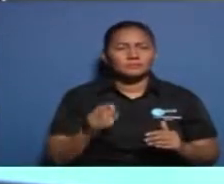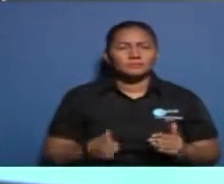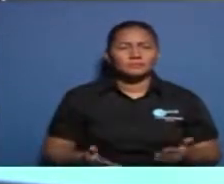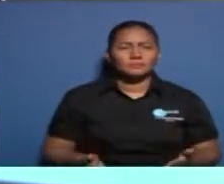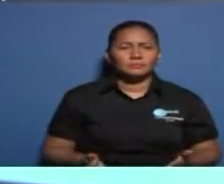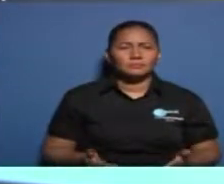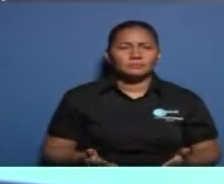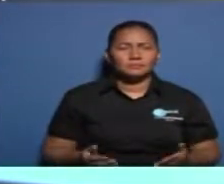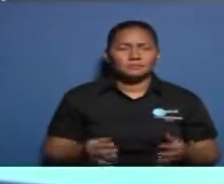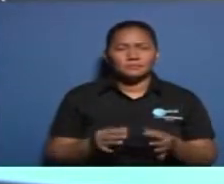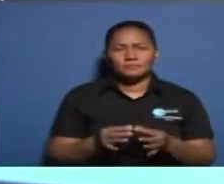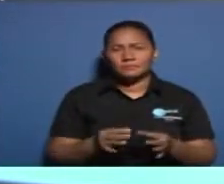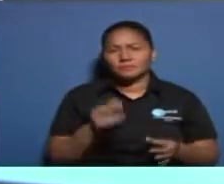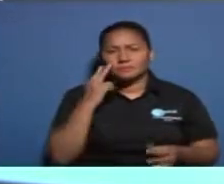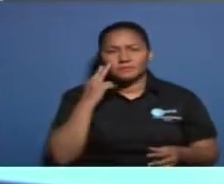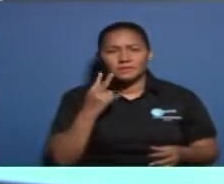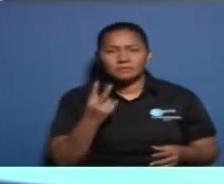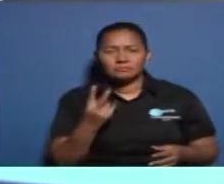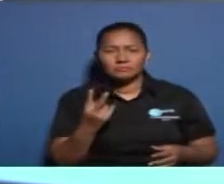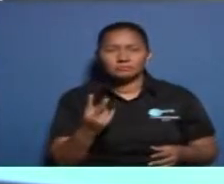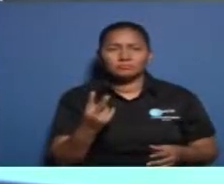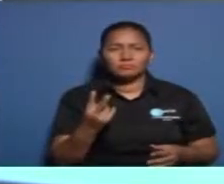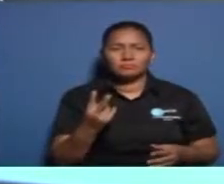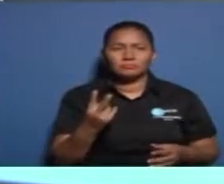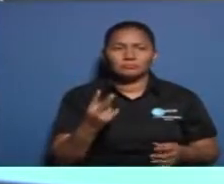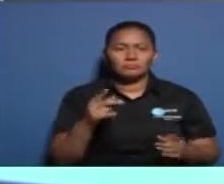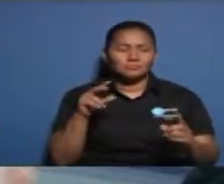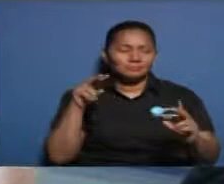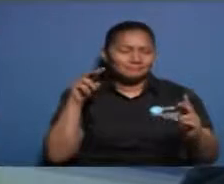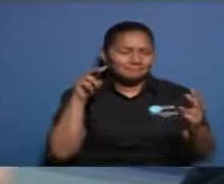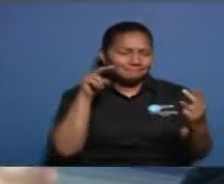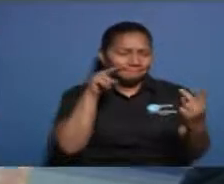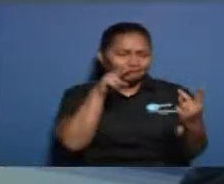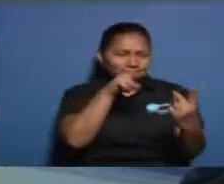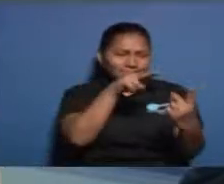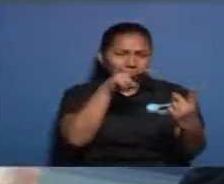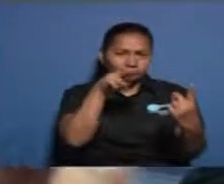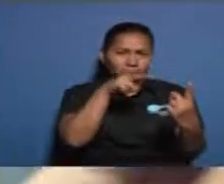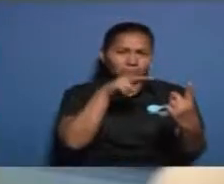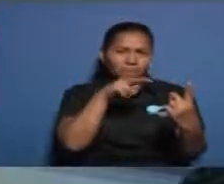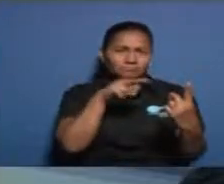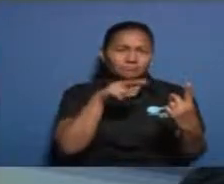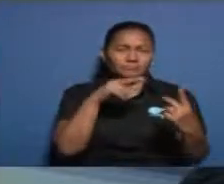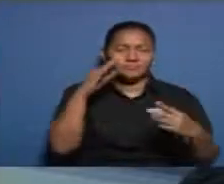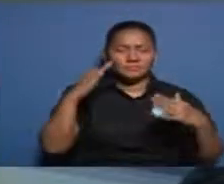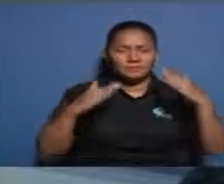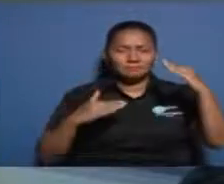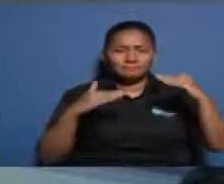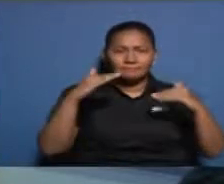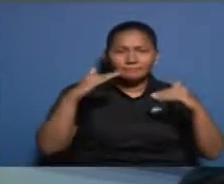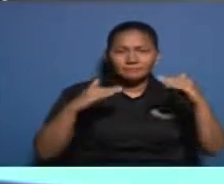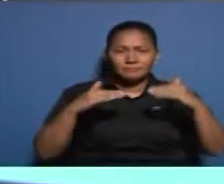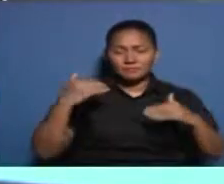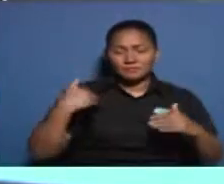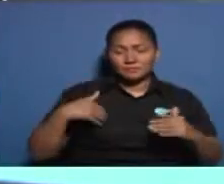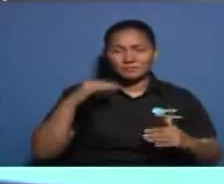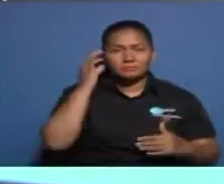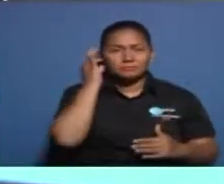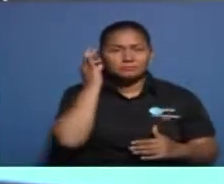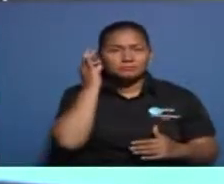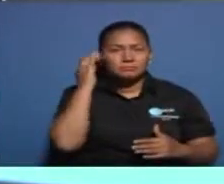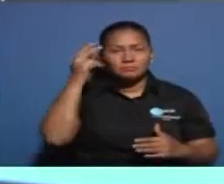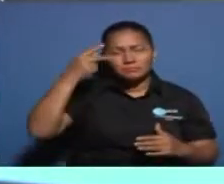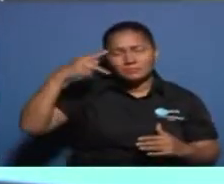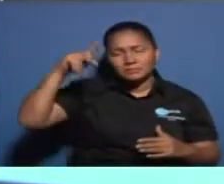pongamos para ver realmente cuáles son las raíces de esa desigualdad entre hombres y mujeres pudiéramos estar teniendo inclusive políticas o